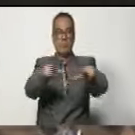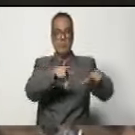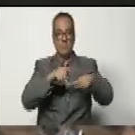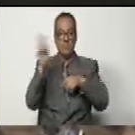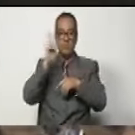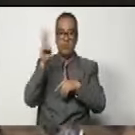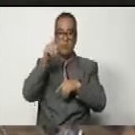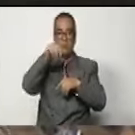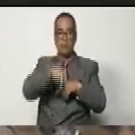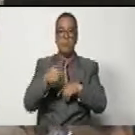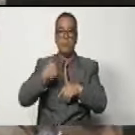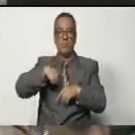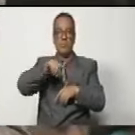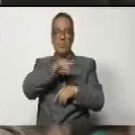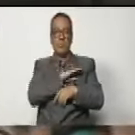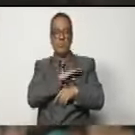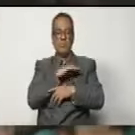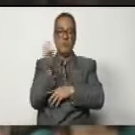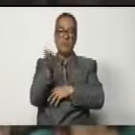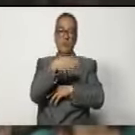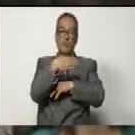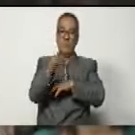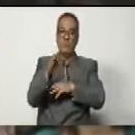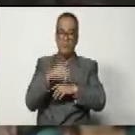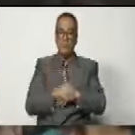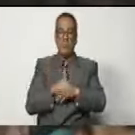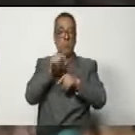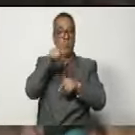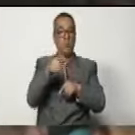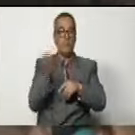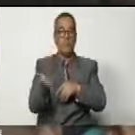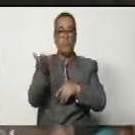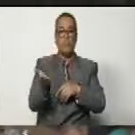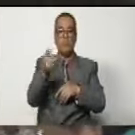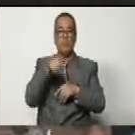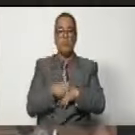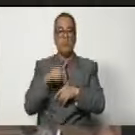patrio nuestra bandera. Y es importante